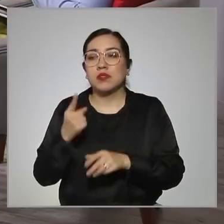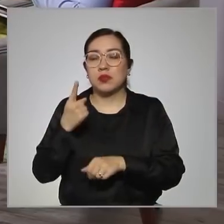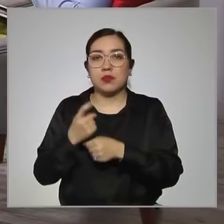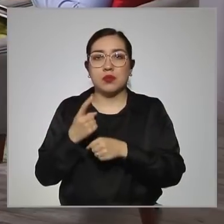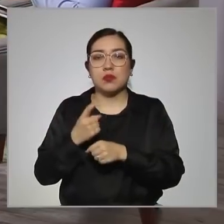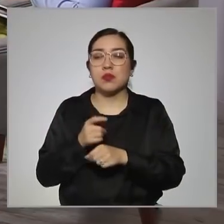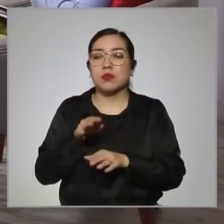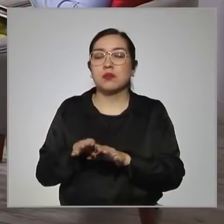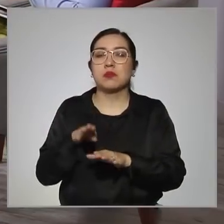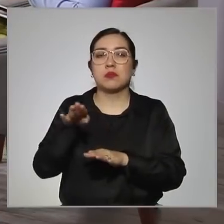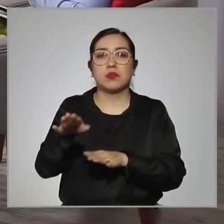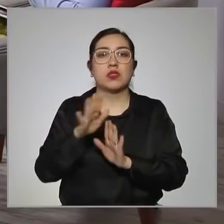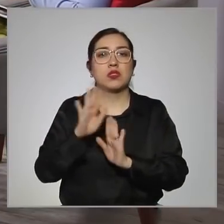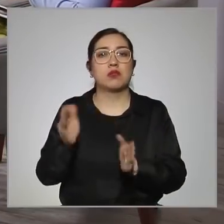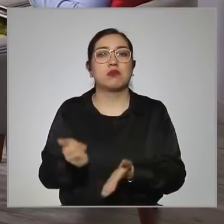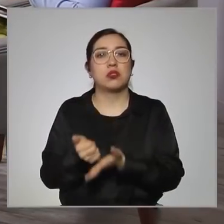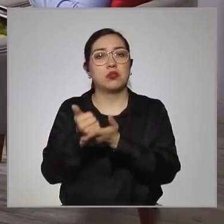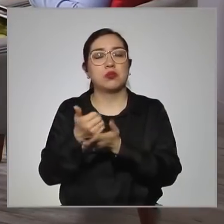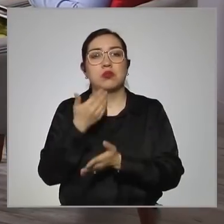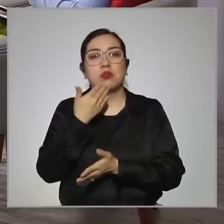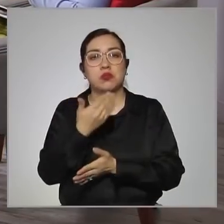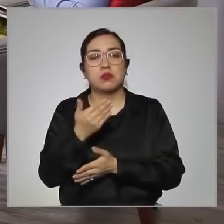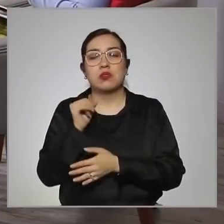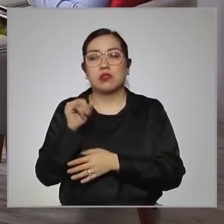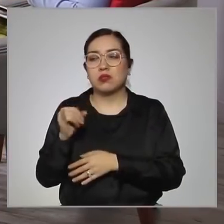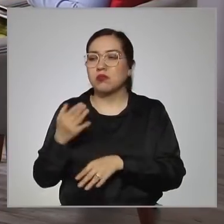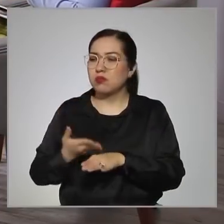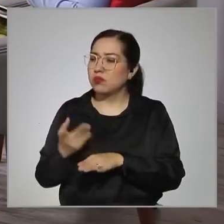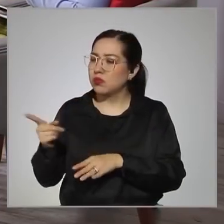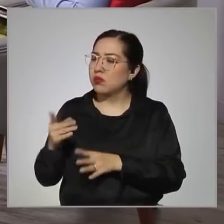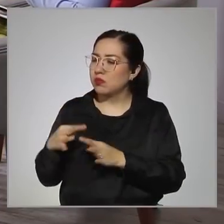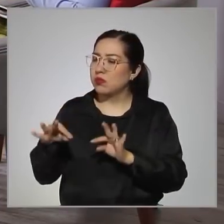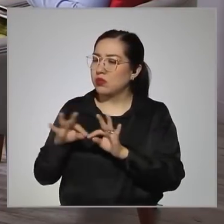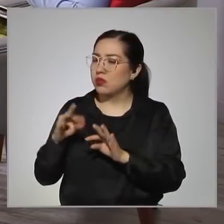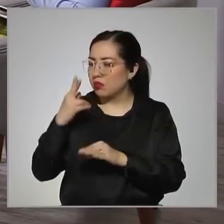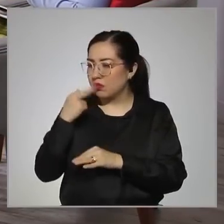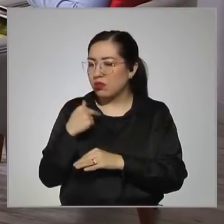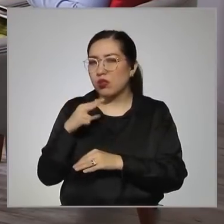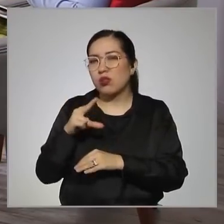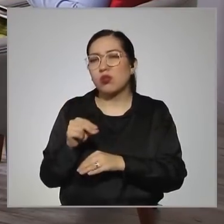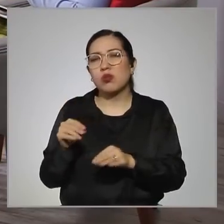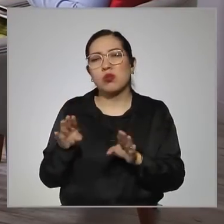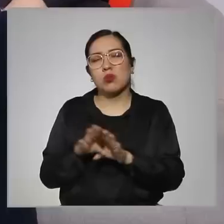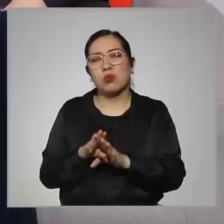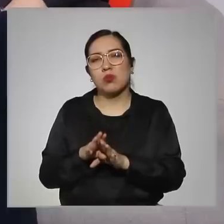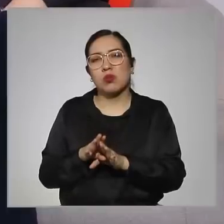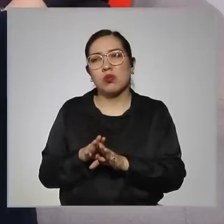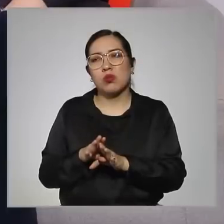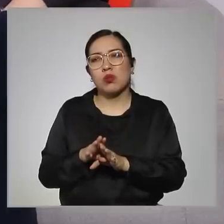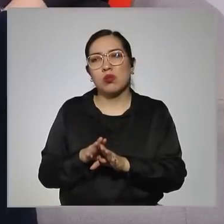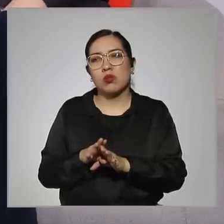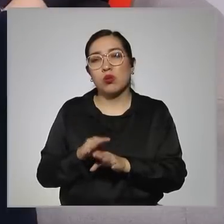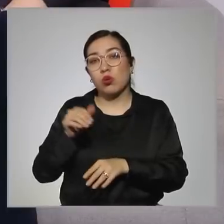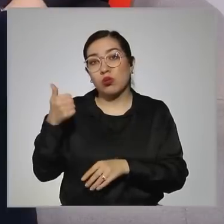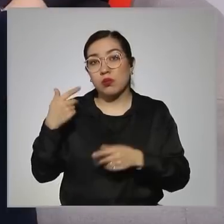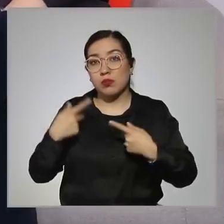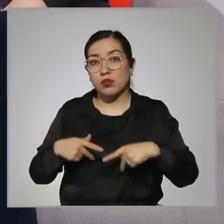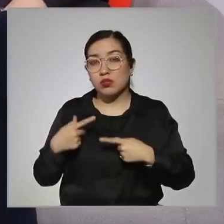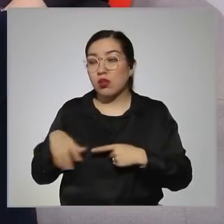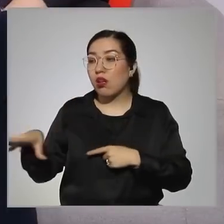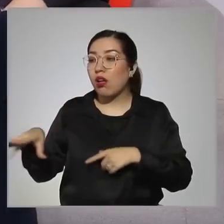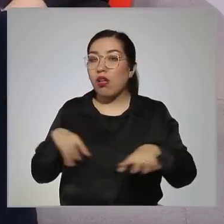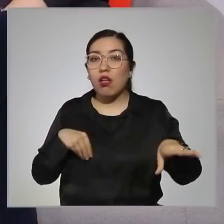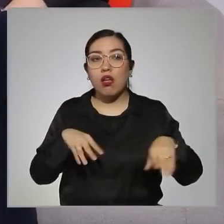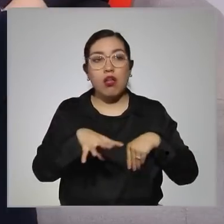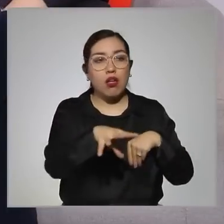pedir ayuda, ¿no? Exactamente. De lo que decíamos. Y también me parece fundamental, por ejemplo, no estar adoptando propósitos que son de otras personas,